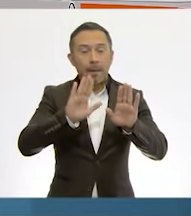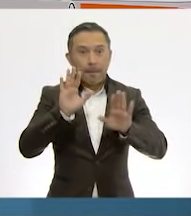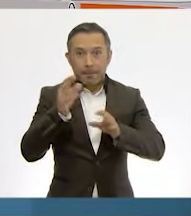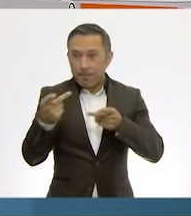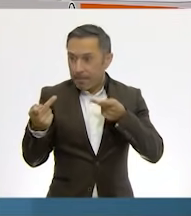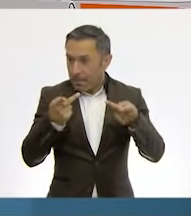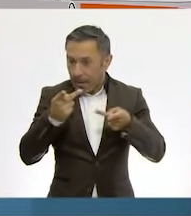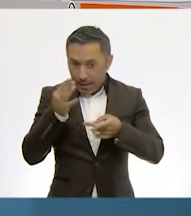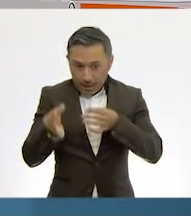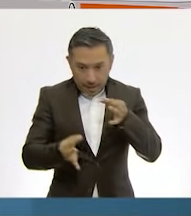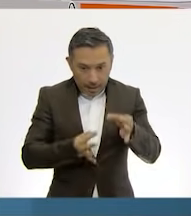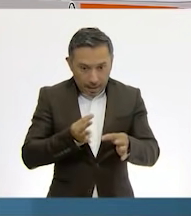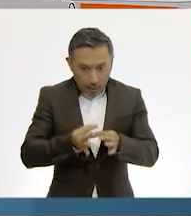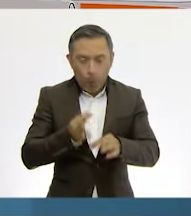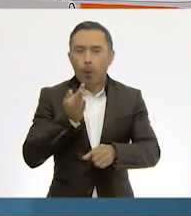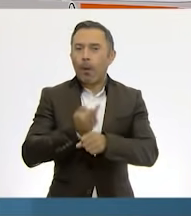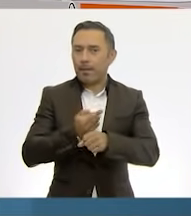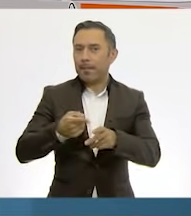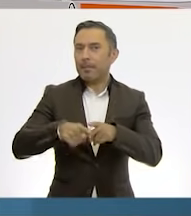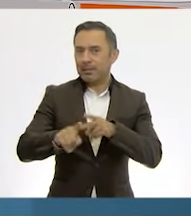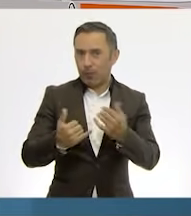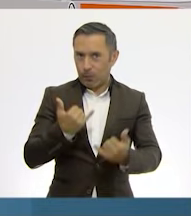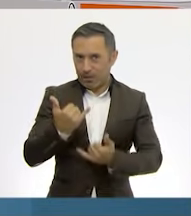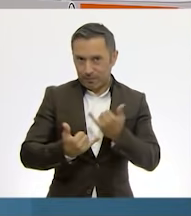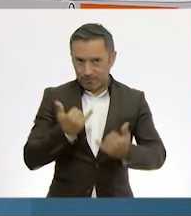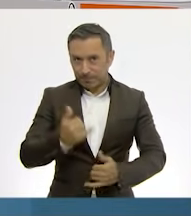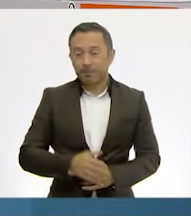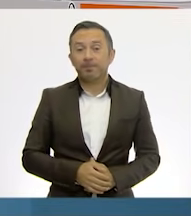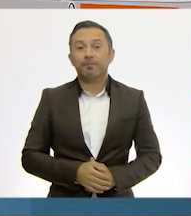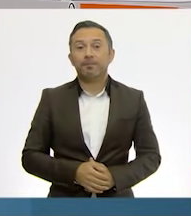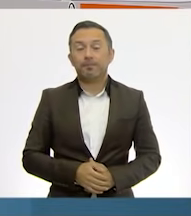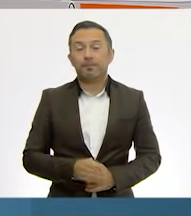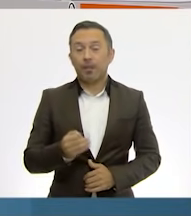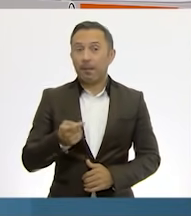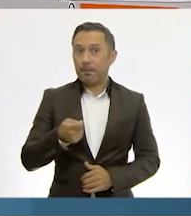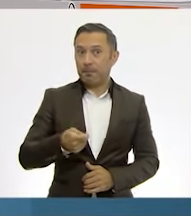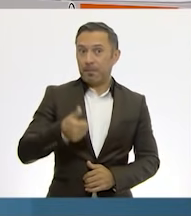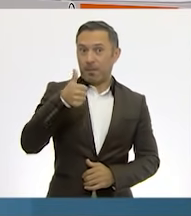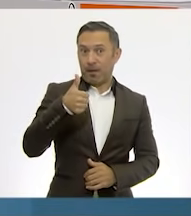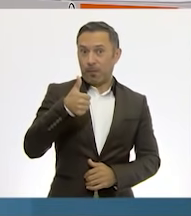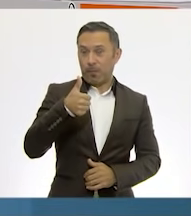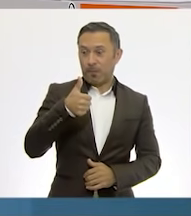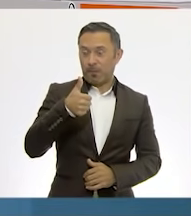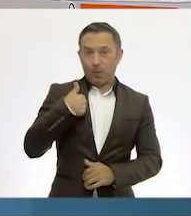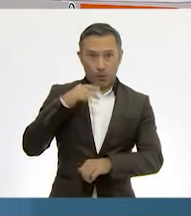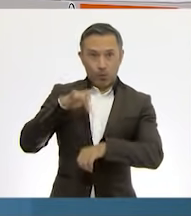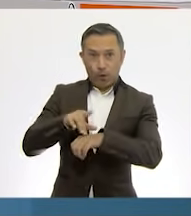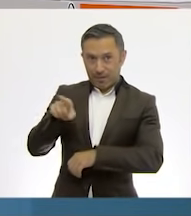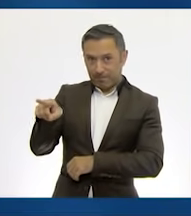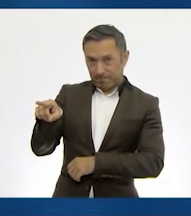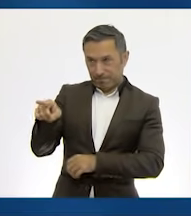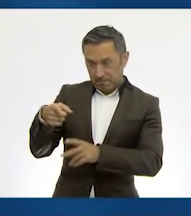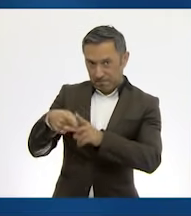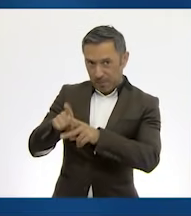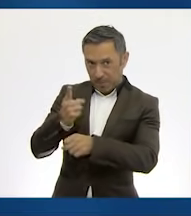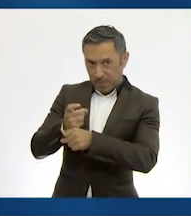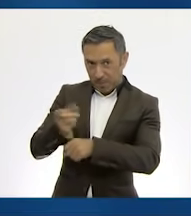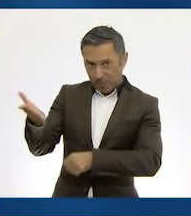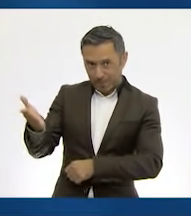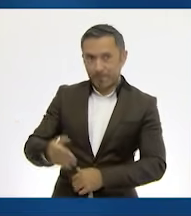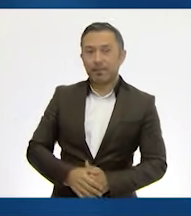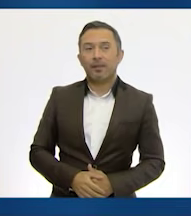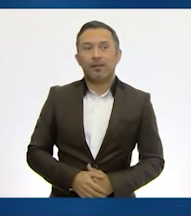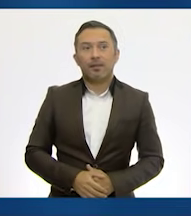como para poder iniciar con nuestro juego. Entonces, en este primer turno, María, pues tú inicias, ¿sale? Así es que toma